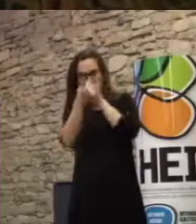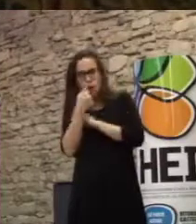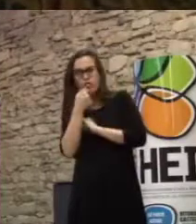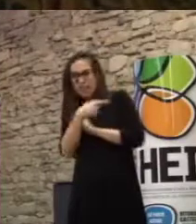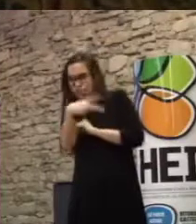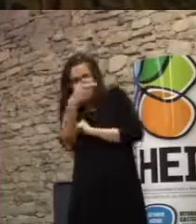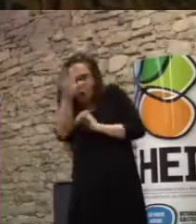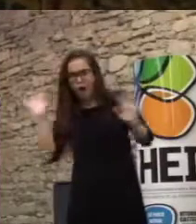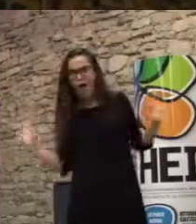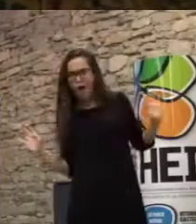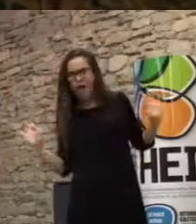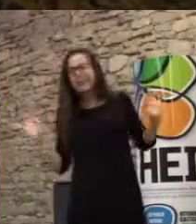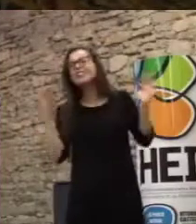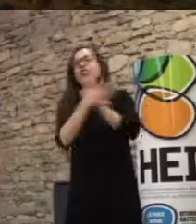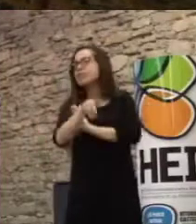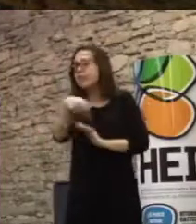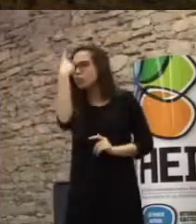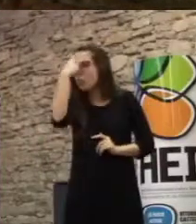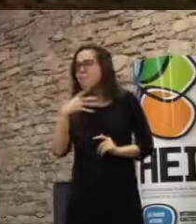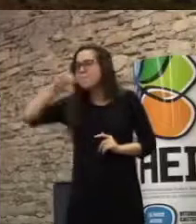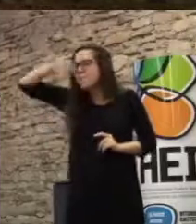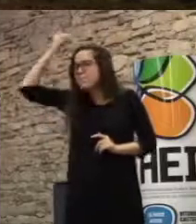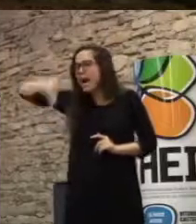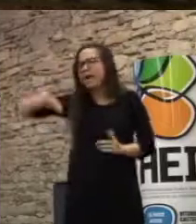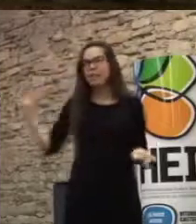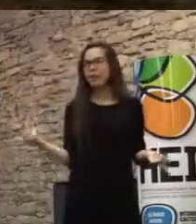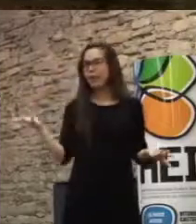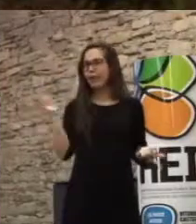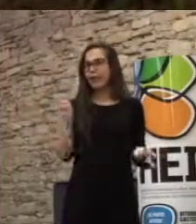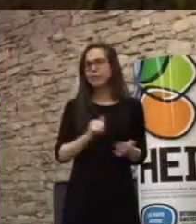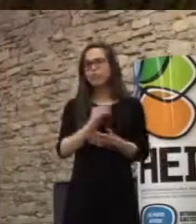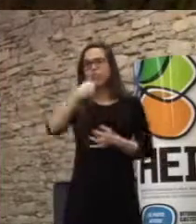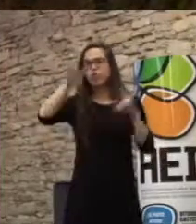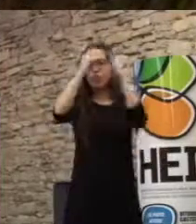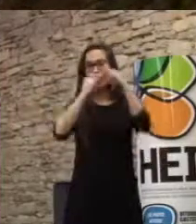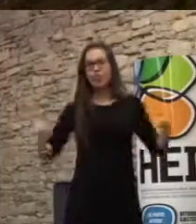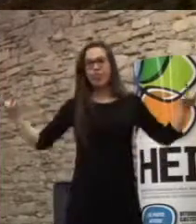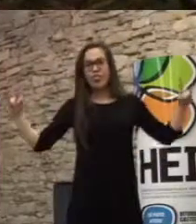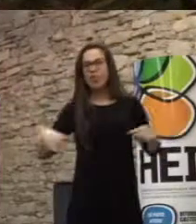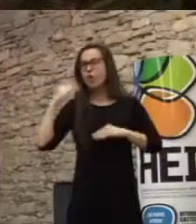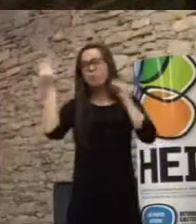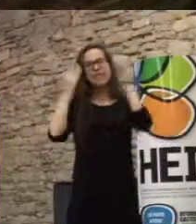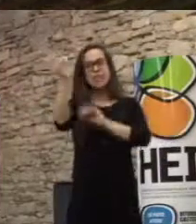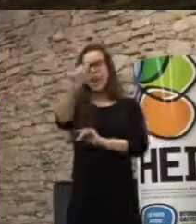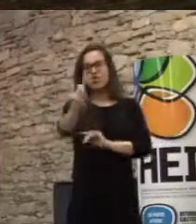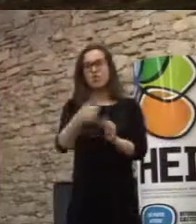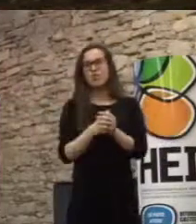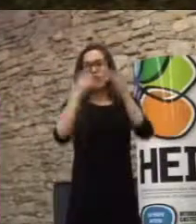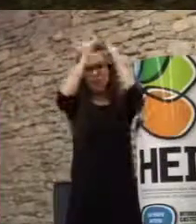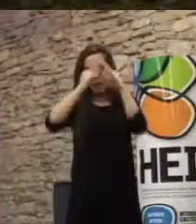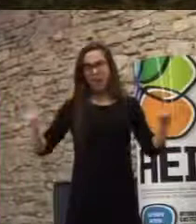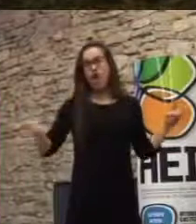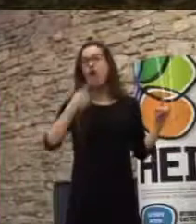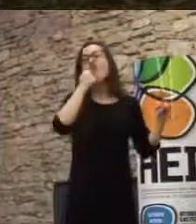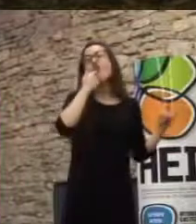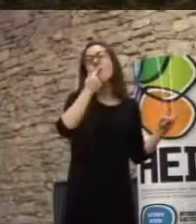revés si yo te digo no pienses en la carpa un circo no penséis en acapulco por favor no penséis al carbón 5 roja y blanca no penséis en esto si